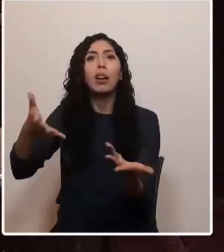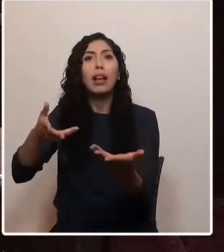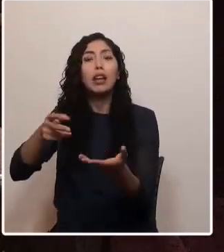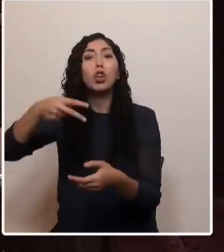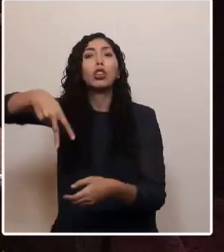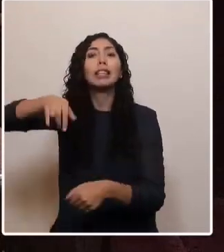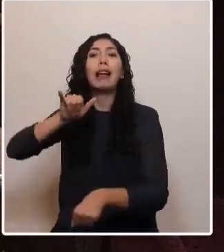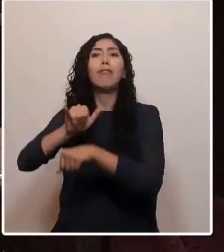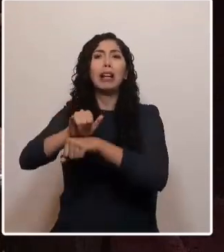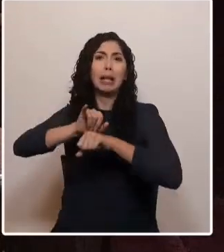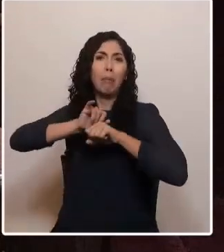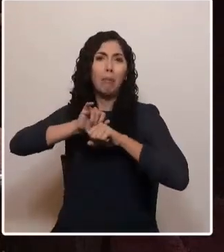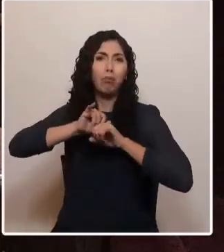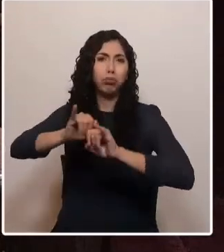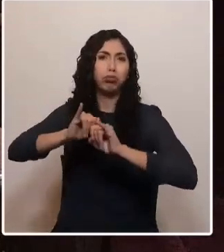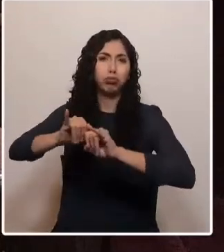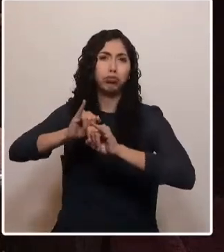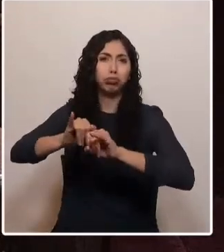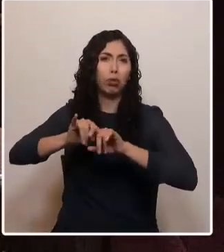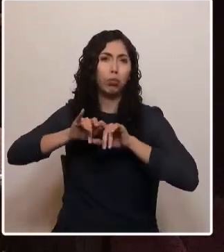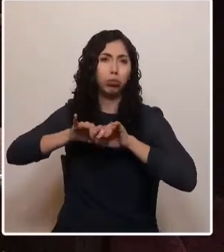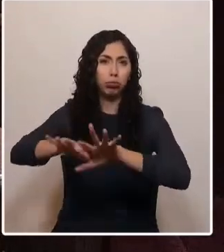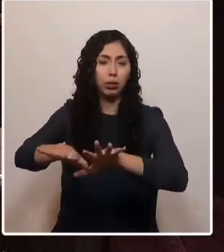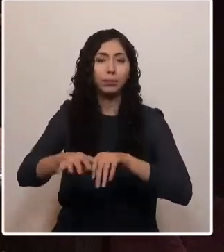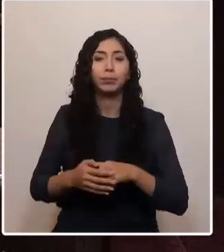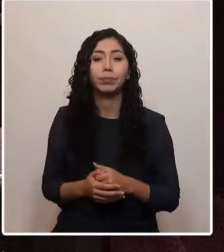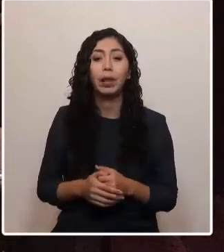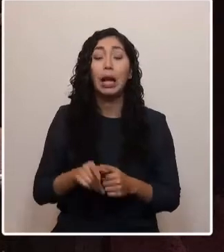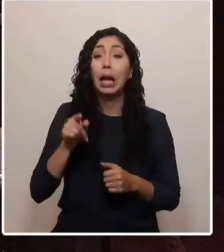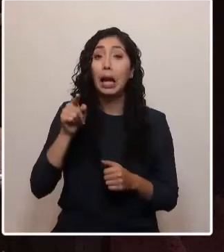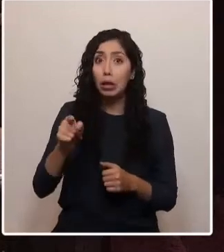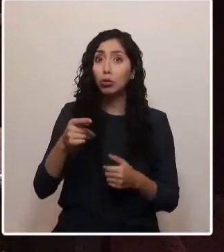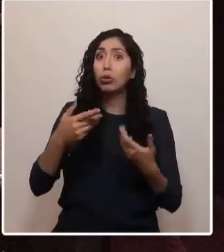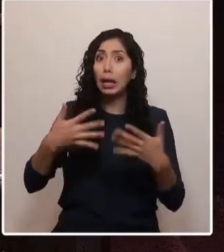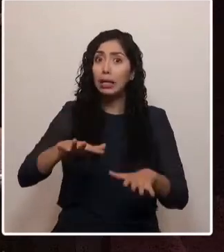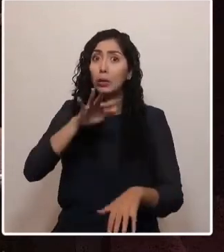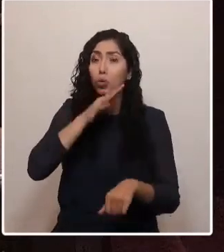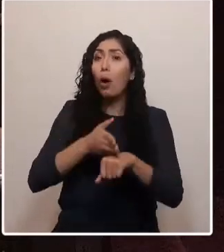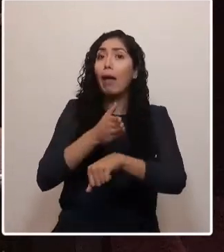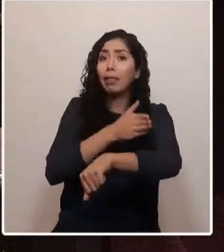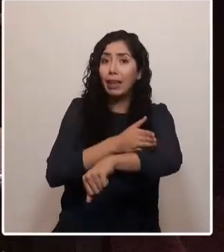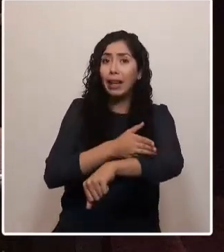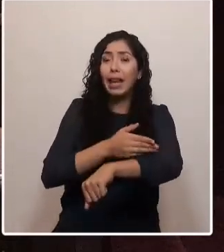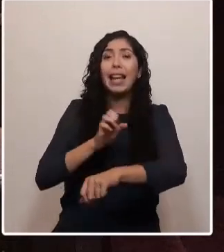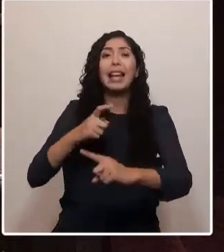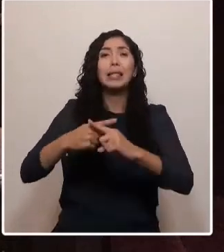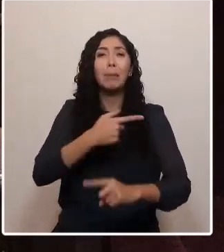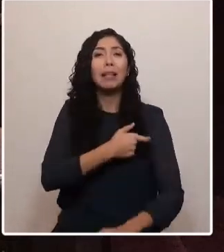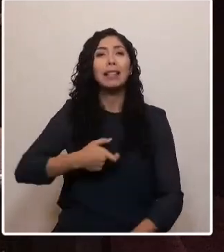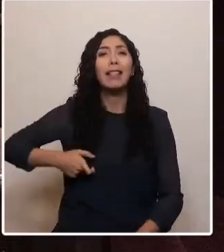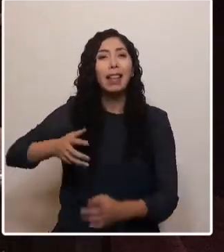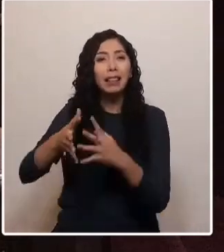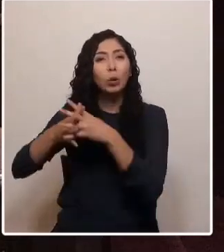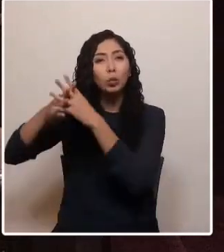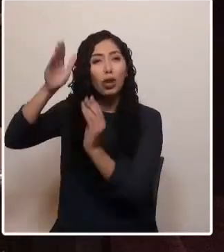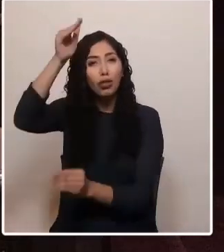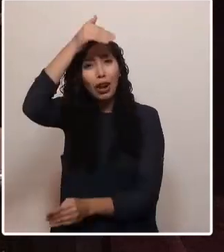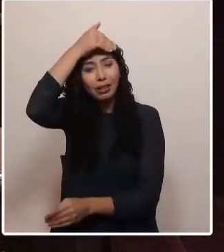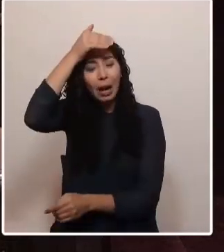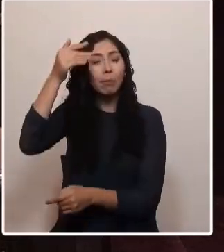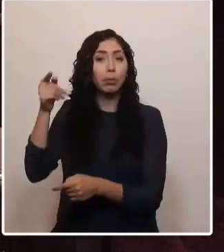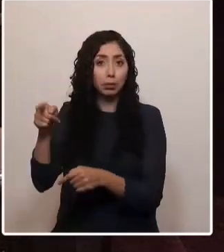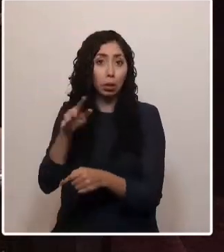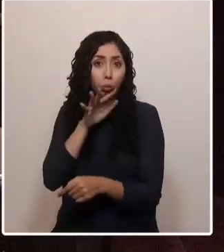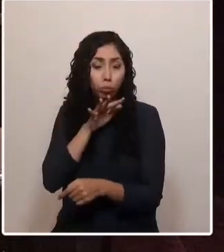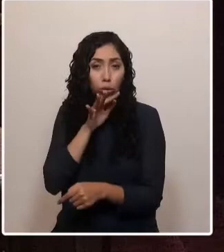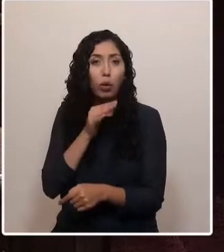falsas. Una estrategia que fue utilizada por la Unión Europea y por Donald Trump. Y para muchos estudiosos de los fenómenos sociales, una nueva arma utilizada por los